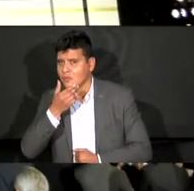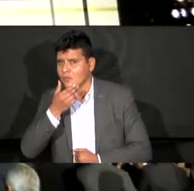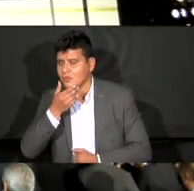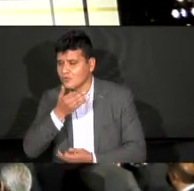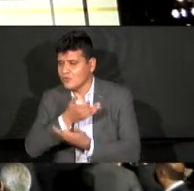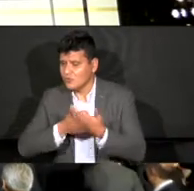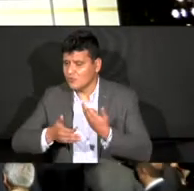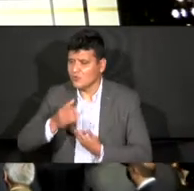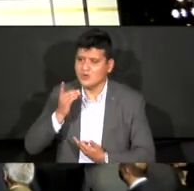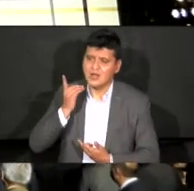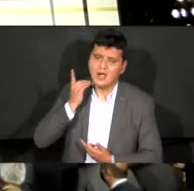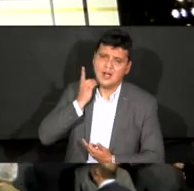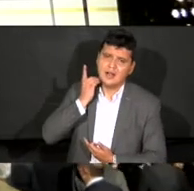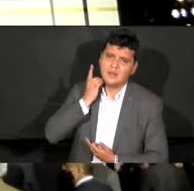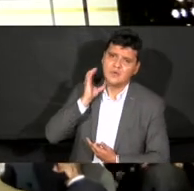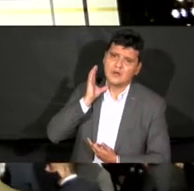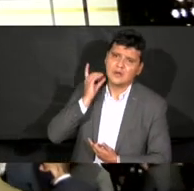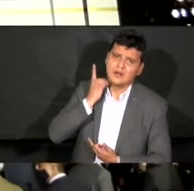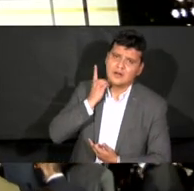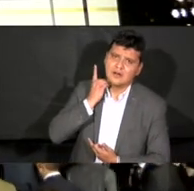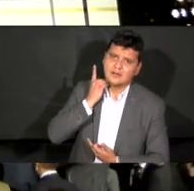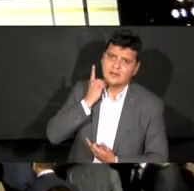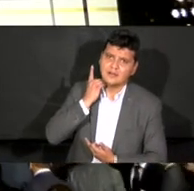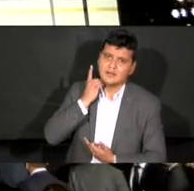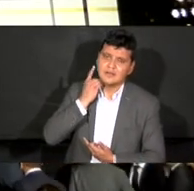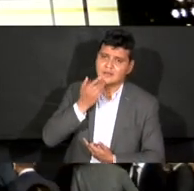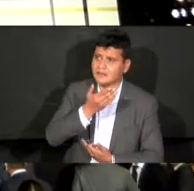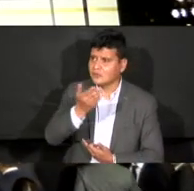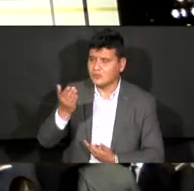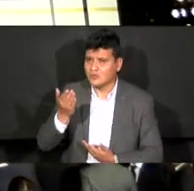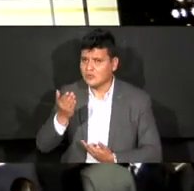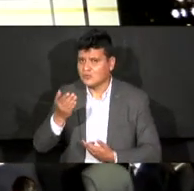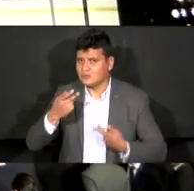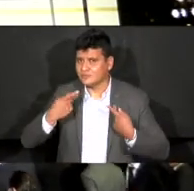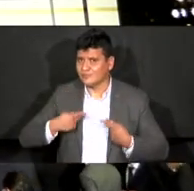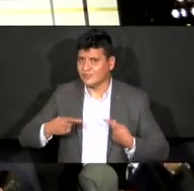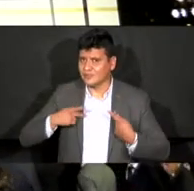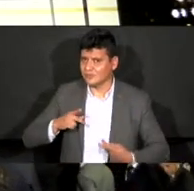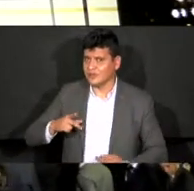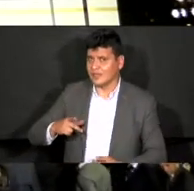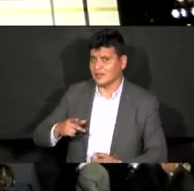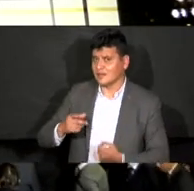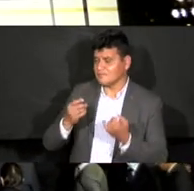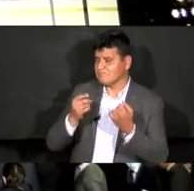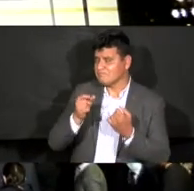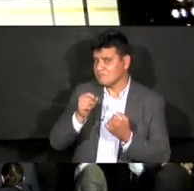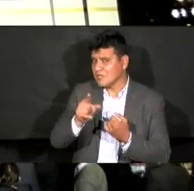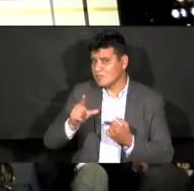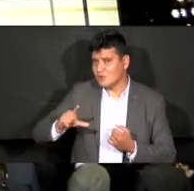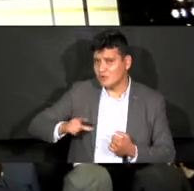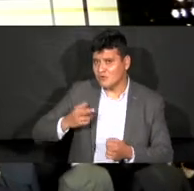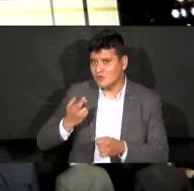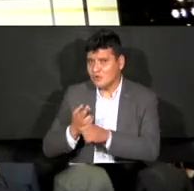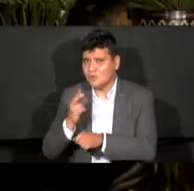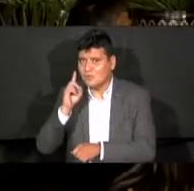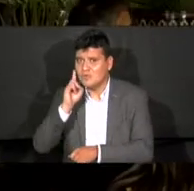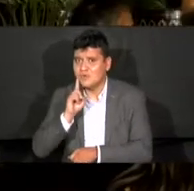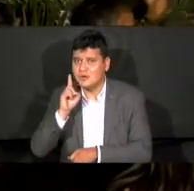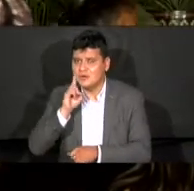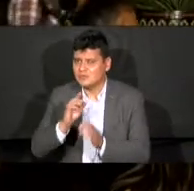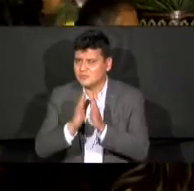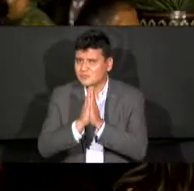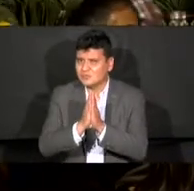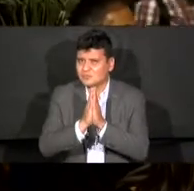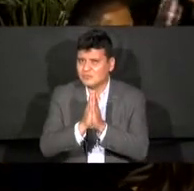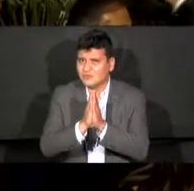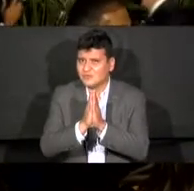honorable Congreso Estatal, queridos invitados especiales, querida gobernadora constitucional del Estado de Chihuahua, les pido por